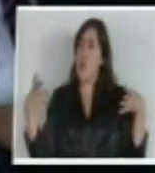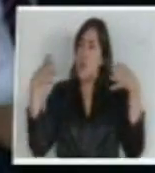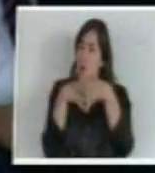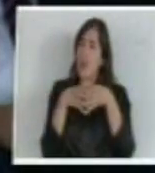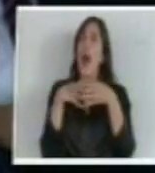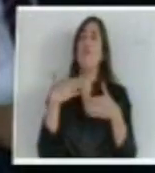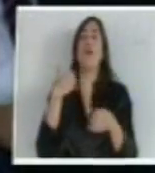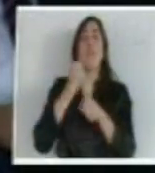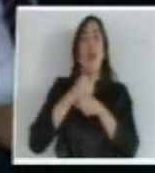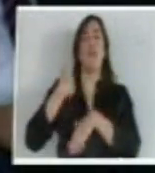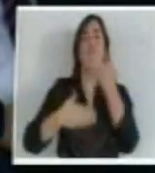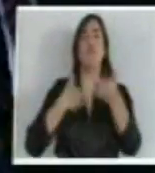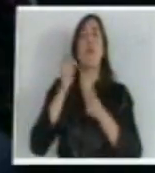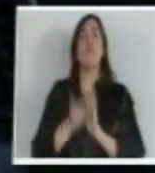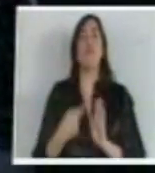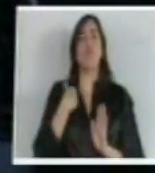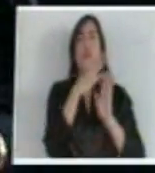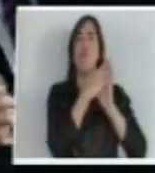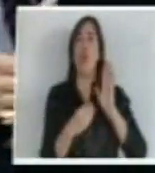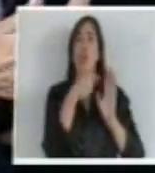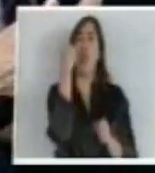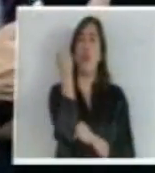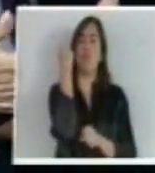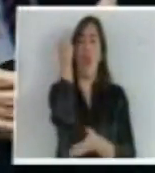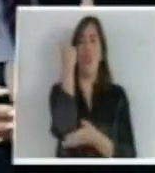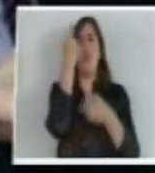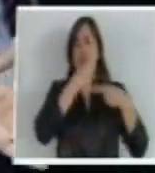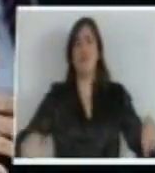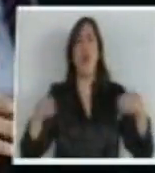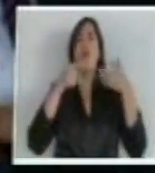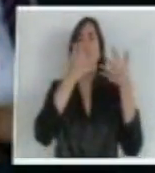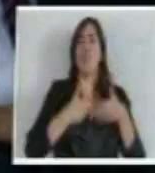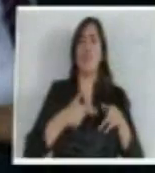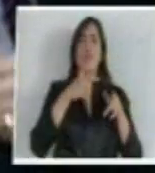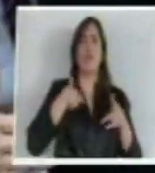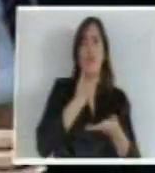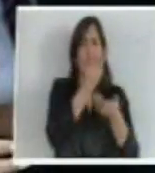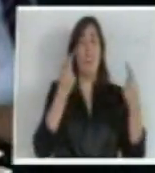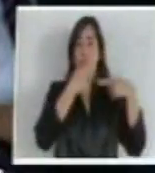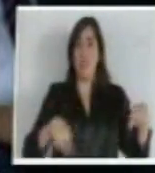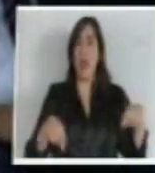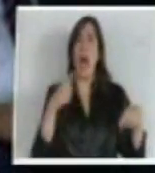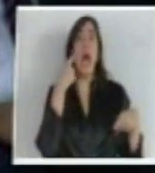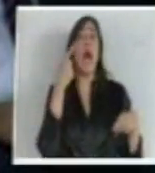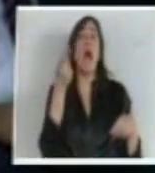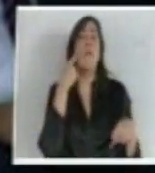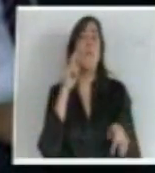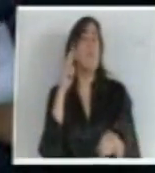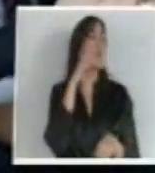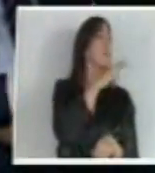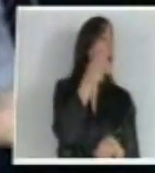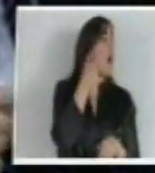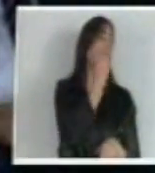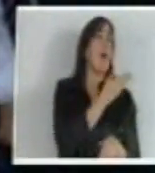en la profundización de este modelo. Si uno mira la historia, la reciente y la no